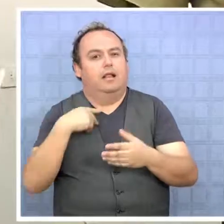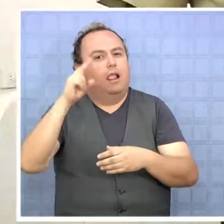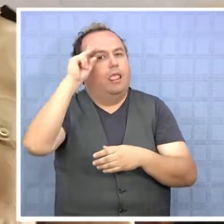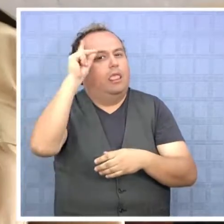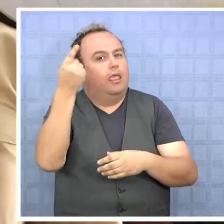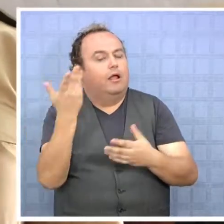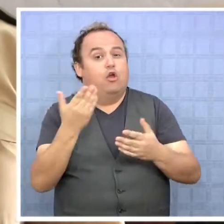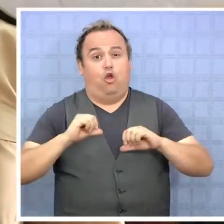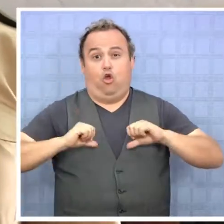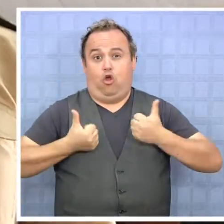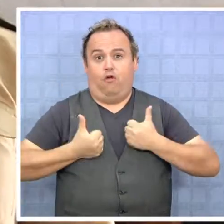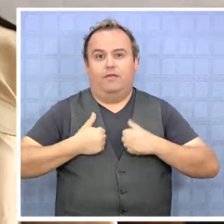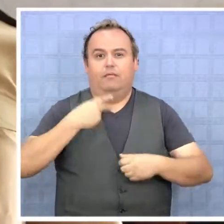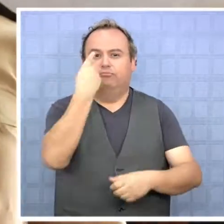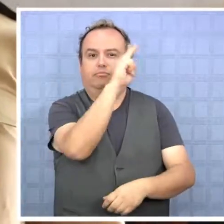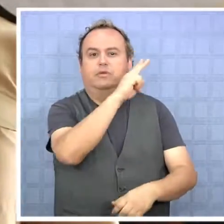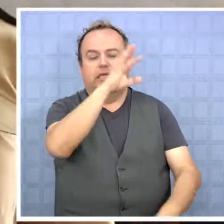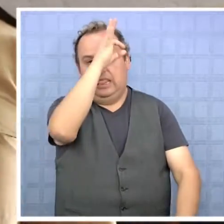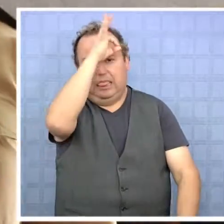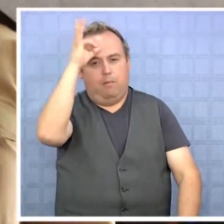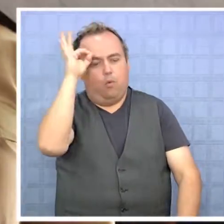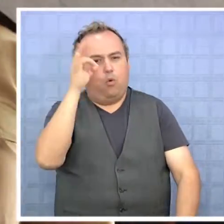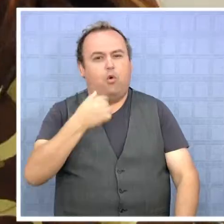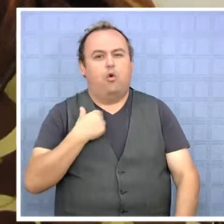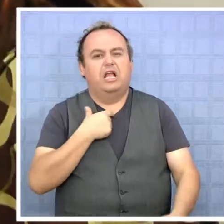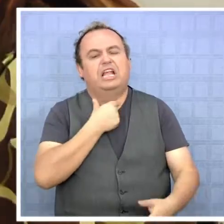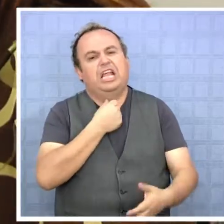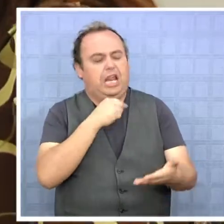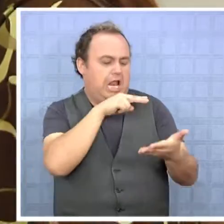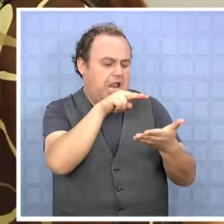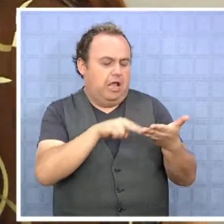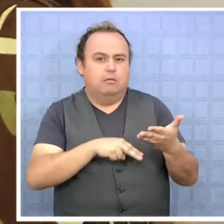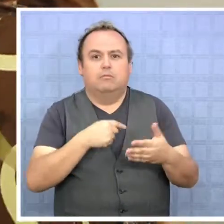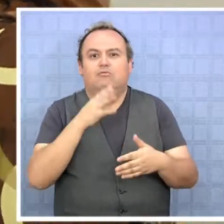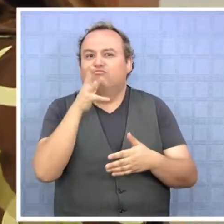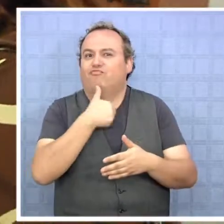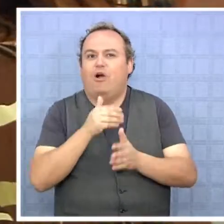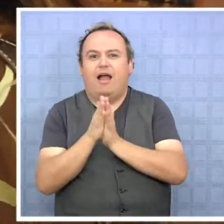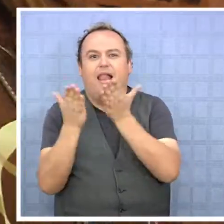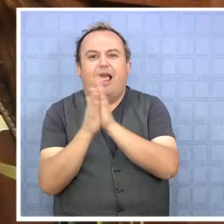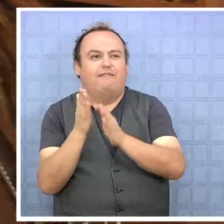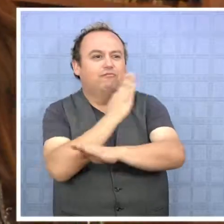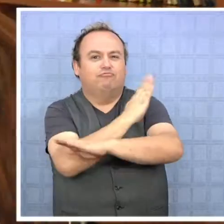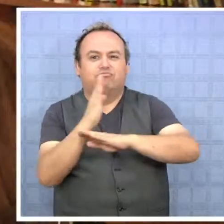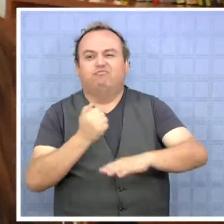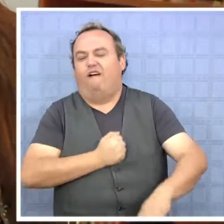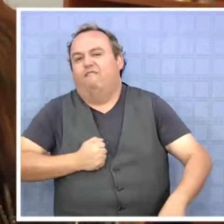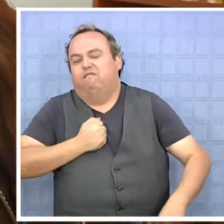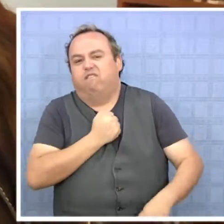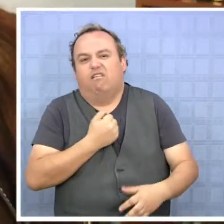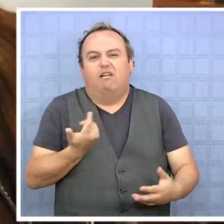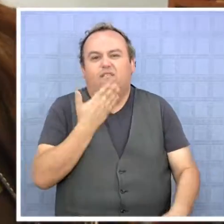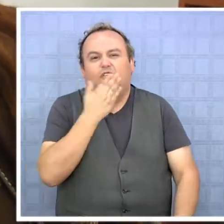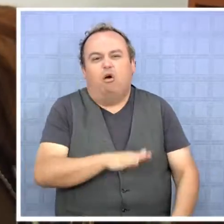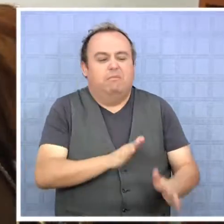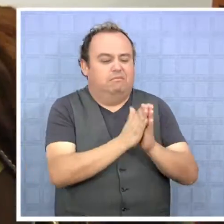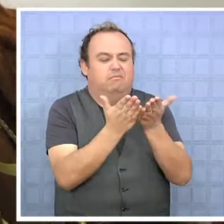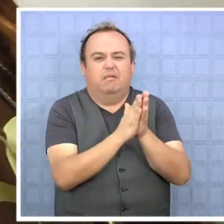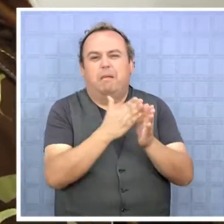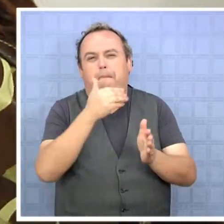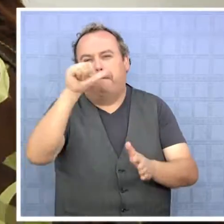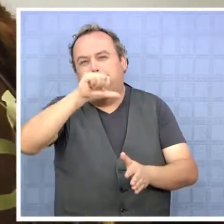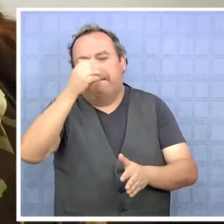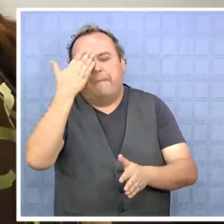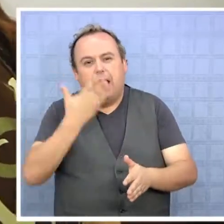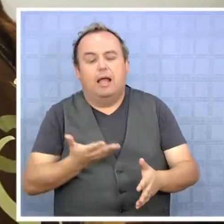de una idea de jóvenes de Temuco que tenían la intención de leer, pero no tenían libros suficientes o los que tenían ya estaban en mal estado.